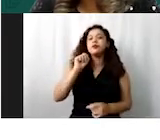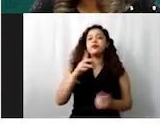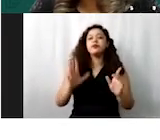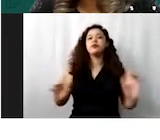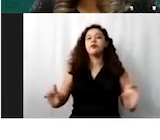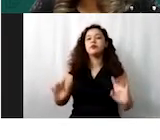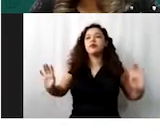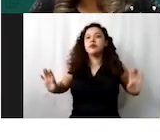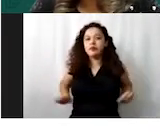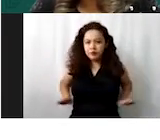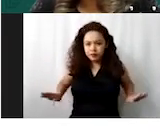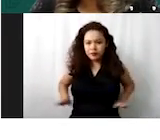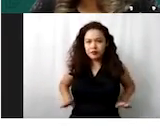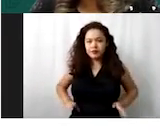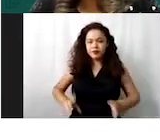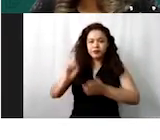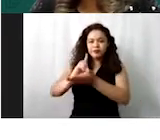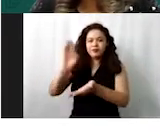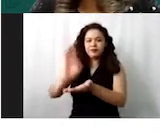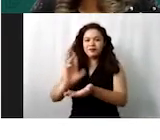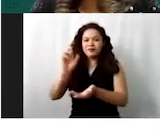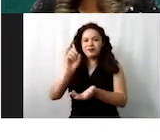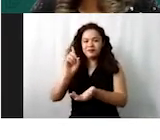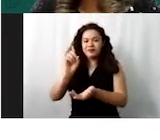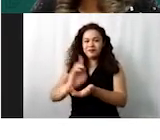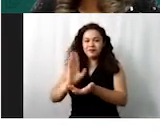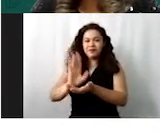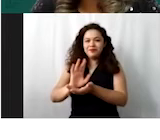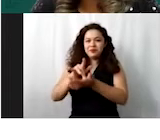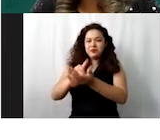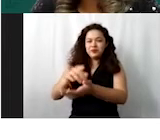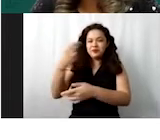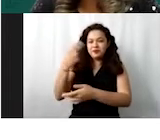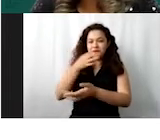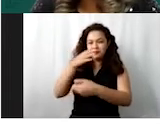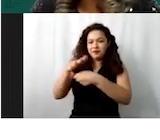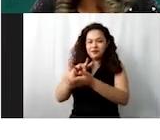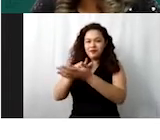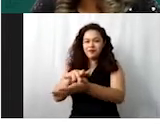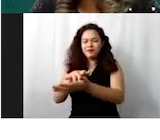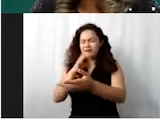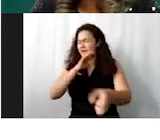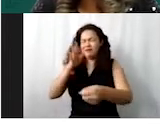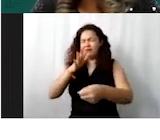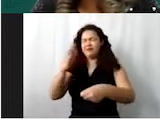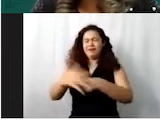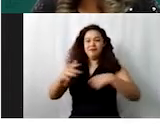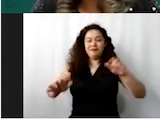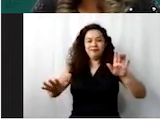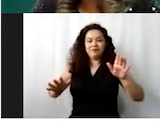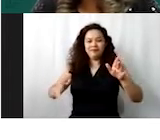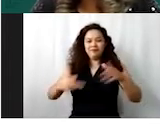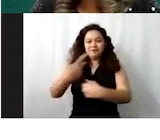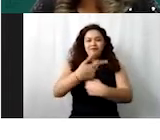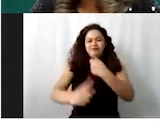discapacidad, indíquenos si requieren algún tipo de apoyo. Les recordamos que esta actividad es grabada. En caso de que tengan algún inconveniente con